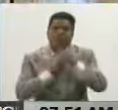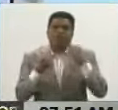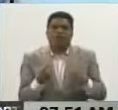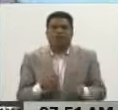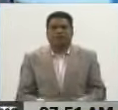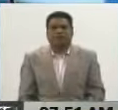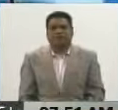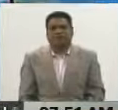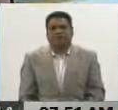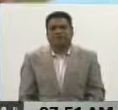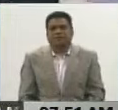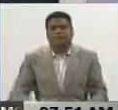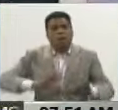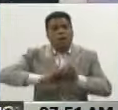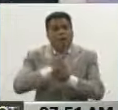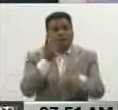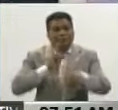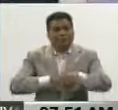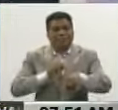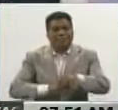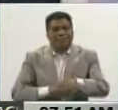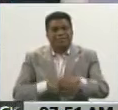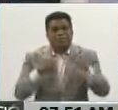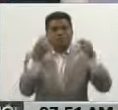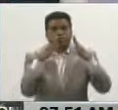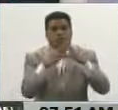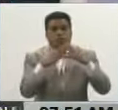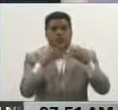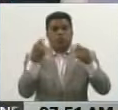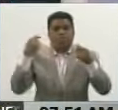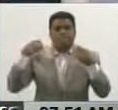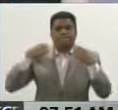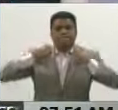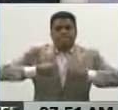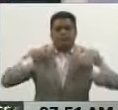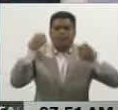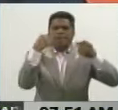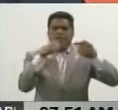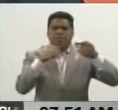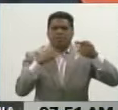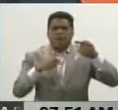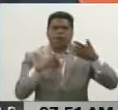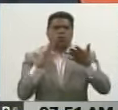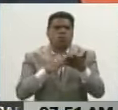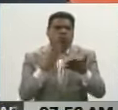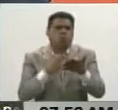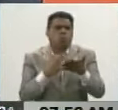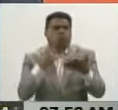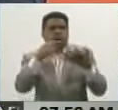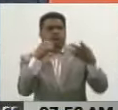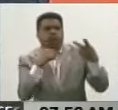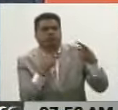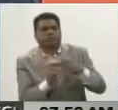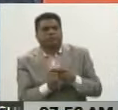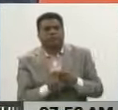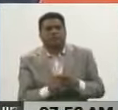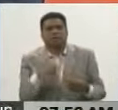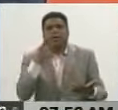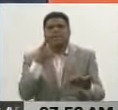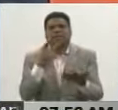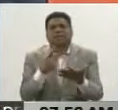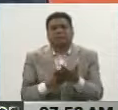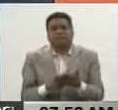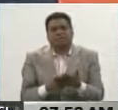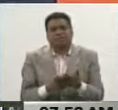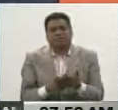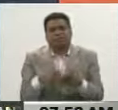por fuera, ya se nos acaba el tiempo, pero el tema de la lista de útiles escolares, la pertinencia, para que nos explique sí, un bueno, poco cómo va a ser. Nosotros lo que estamos diciendo es un planteamiento que hizo Hugo